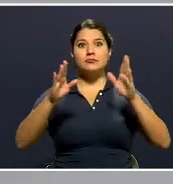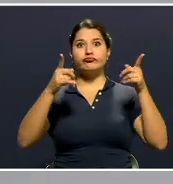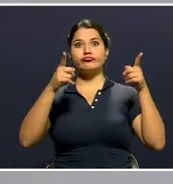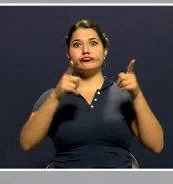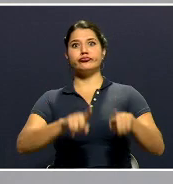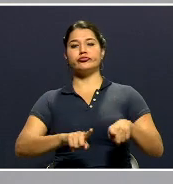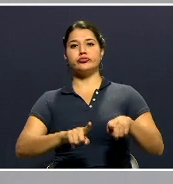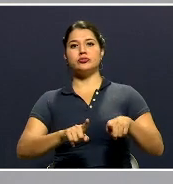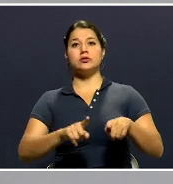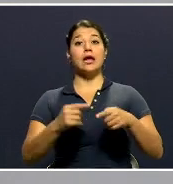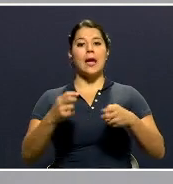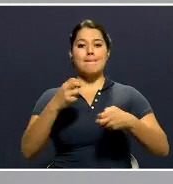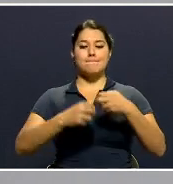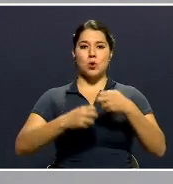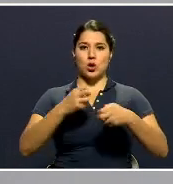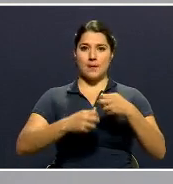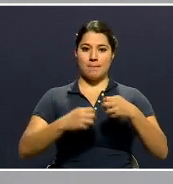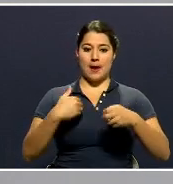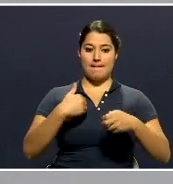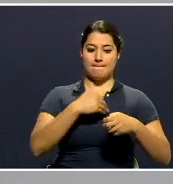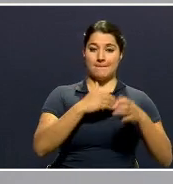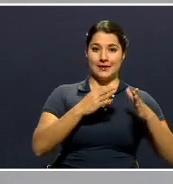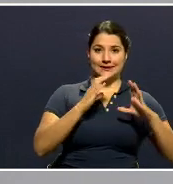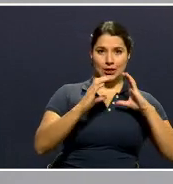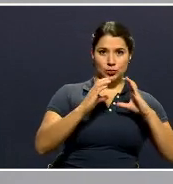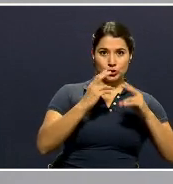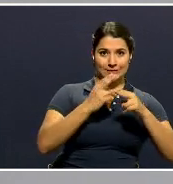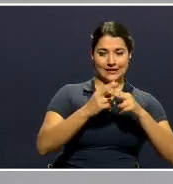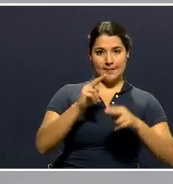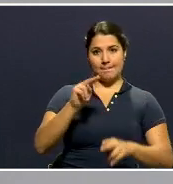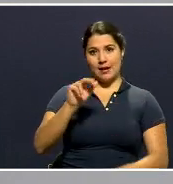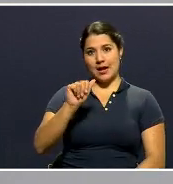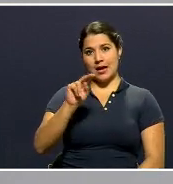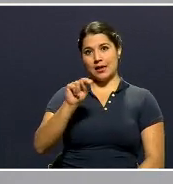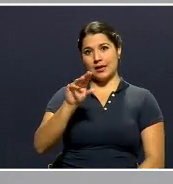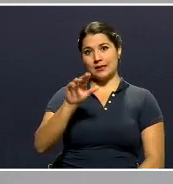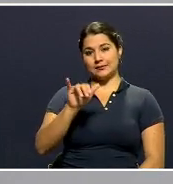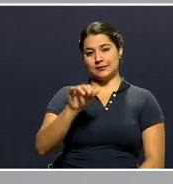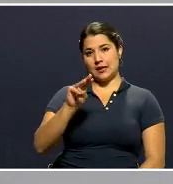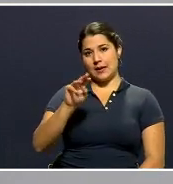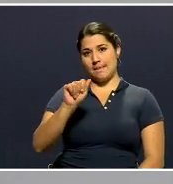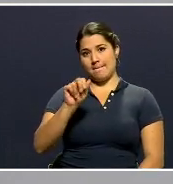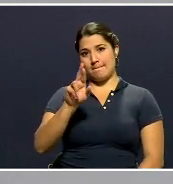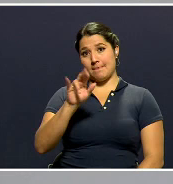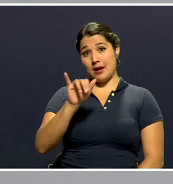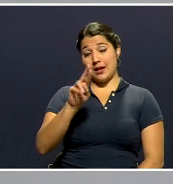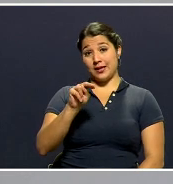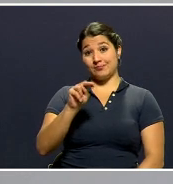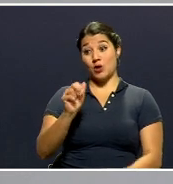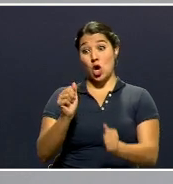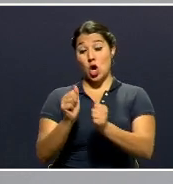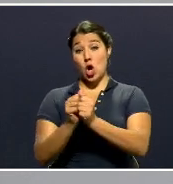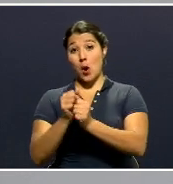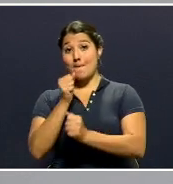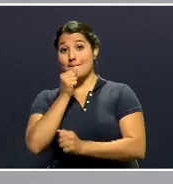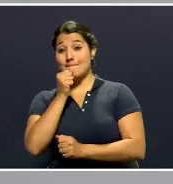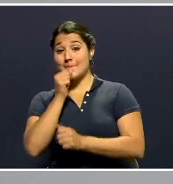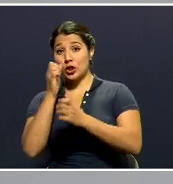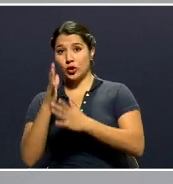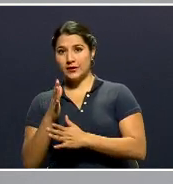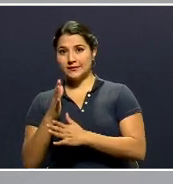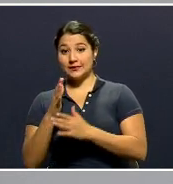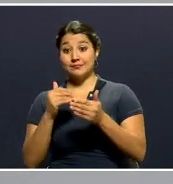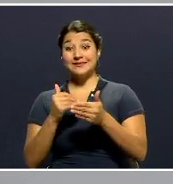altercado entre la ministra de Comunicación, Nancy Marín, y algunos periodistas luego de la declaración que hizo